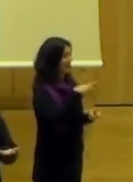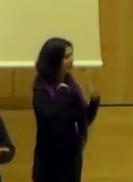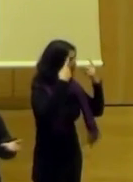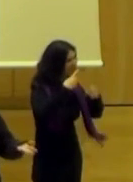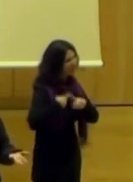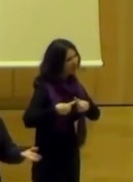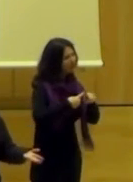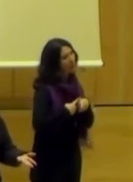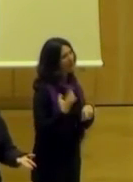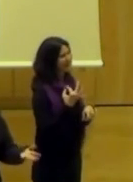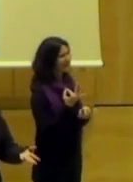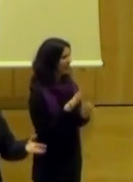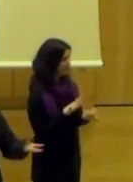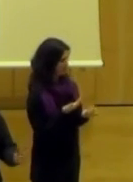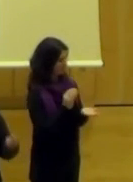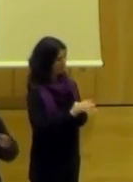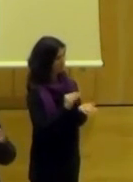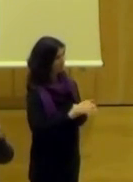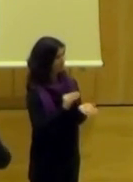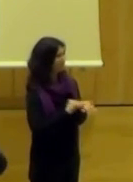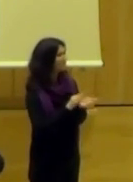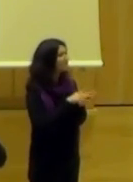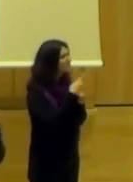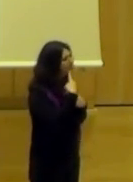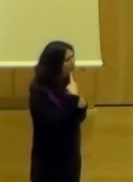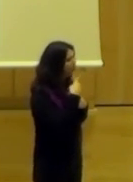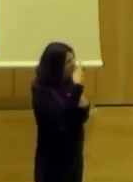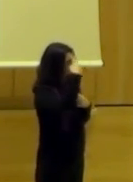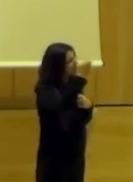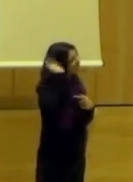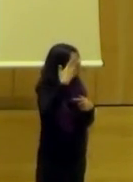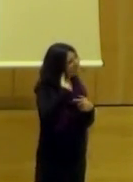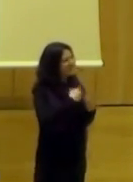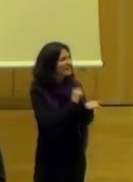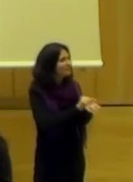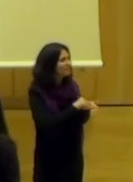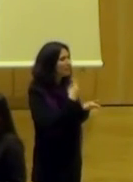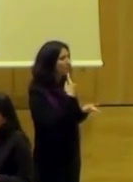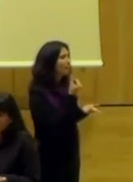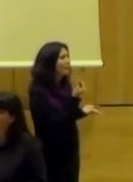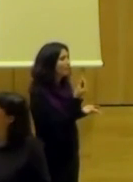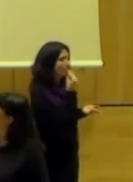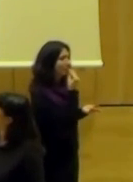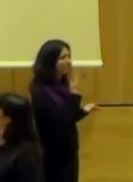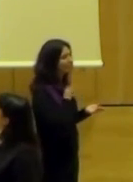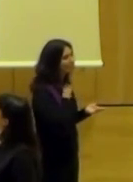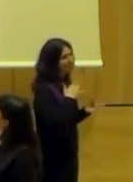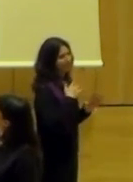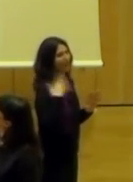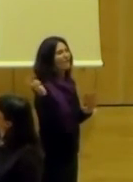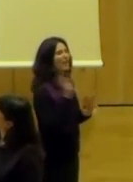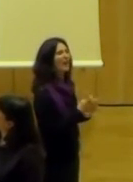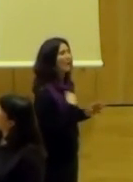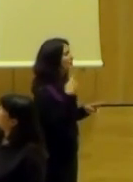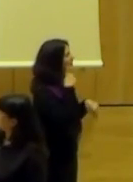Entonces, bueno, vamos a compartir eso que nos une, ¿no? Que es, bueno, pues esa pequeña nostalgia de la receta del sitio del